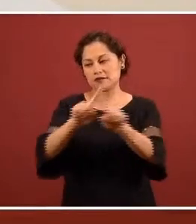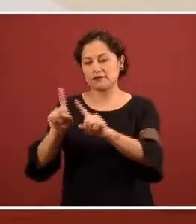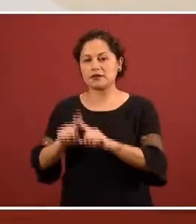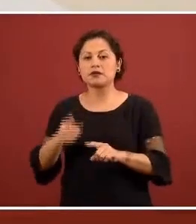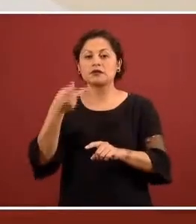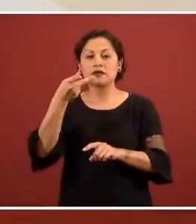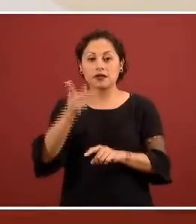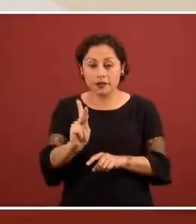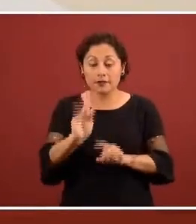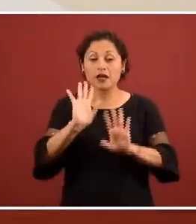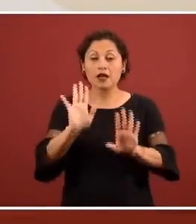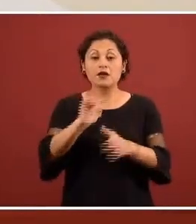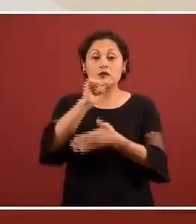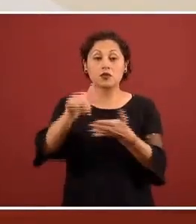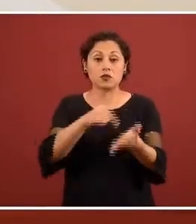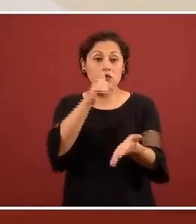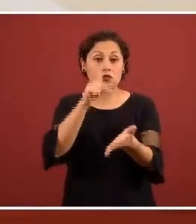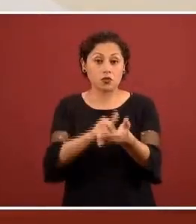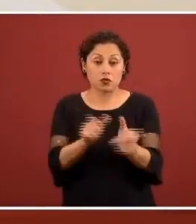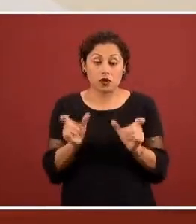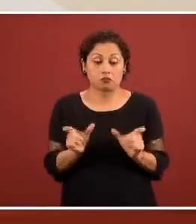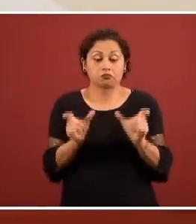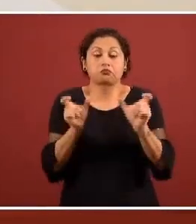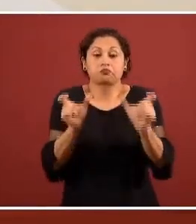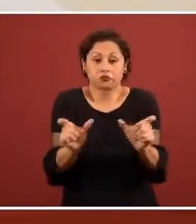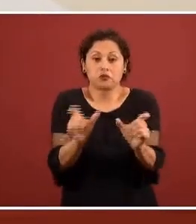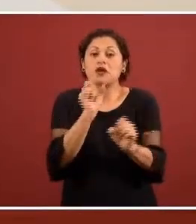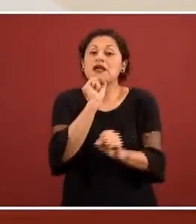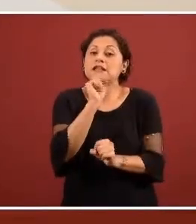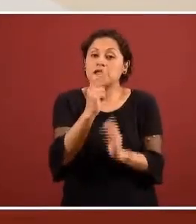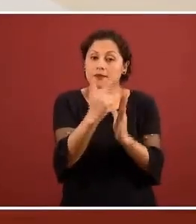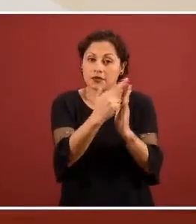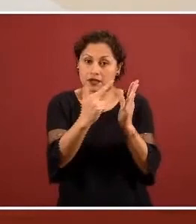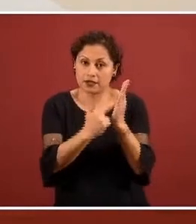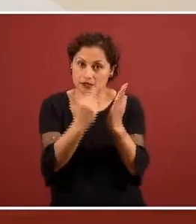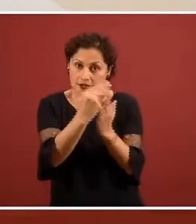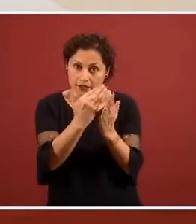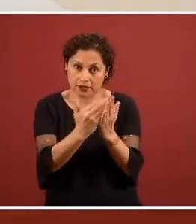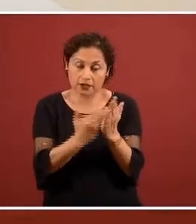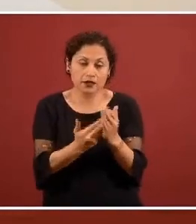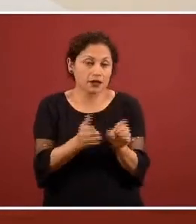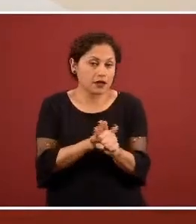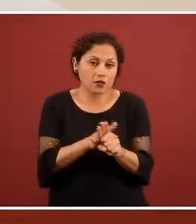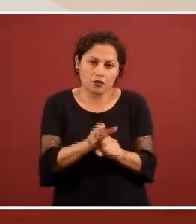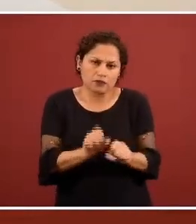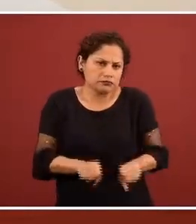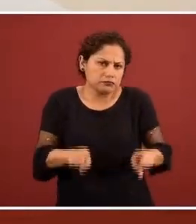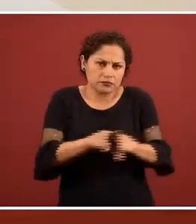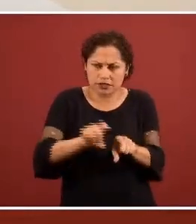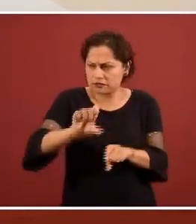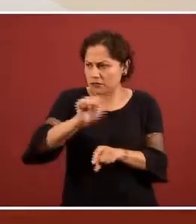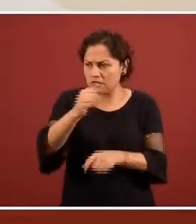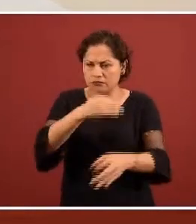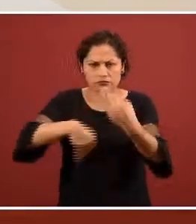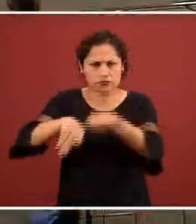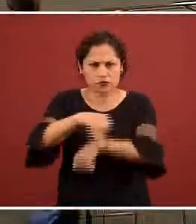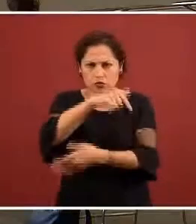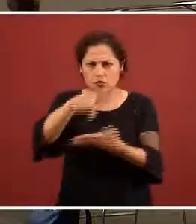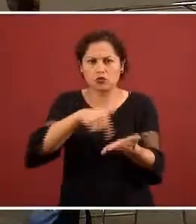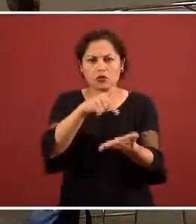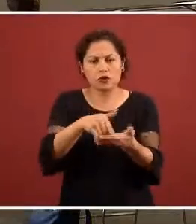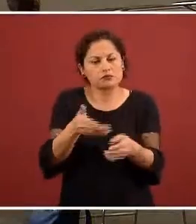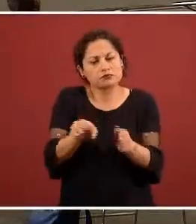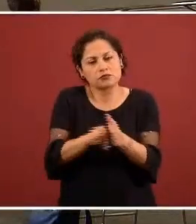o particularmente atento a las medidas de higiene. Las medidas de prevención son esencialmente las mismas y tienen que ver con el